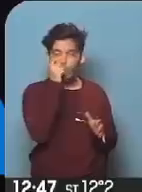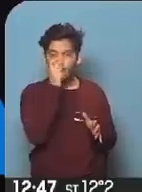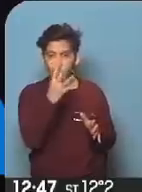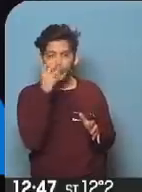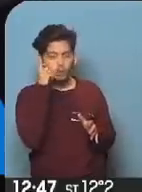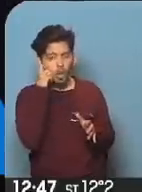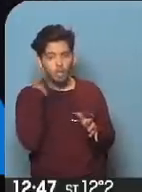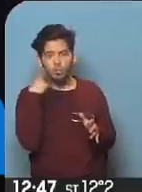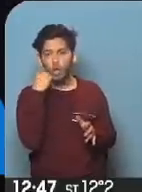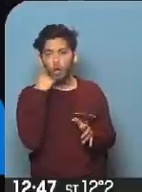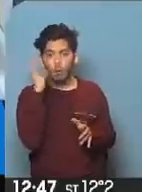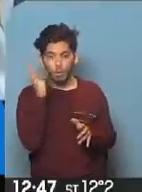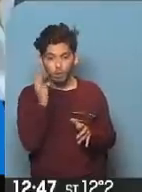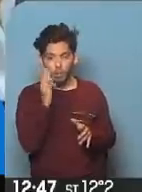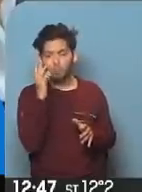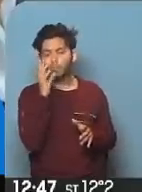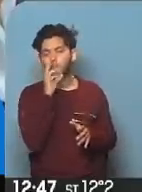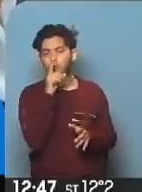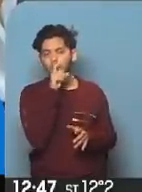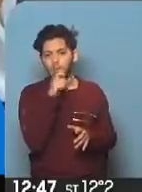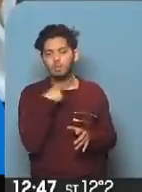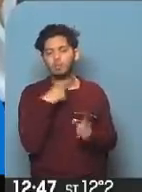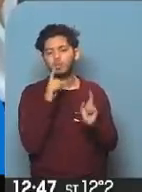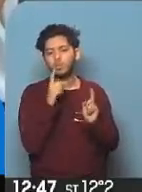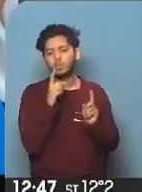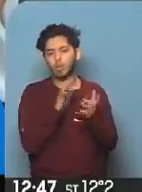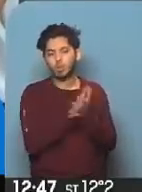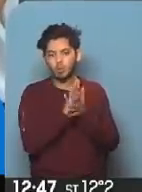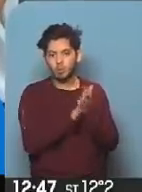prometió solucionar ese problema. Ahora, Pablo, la sociedad más activa